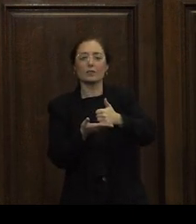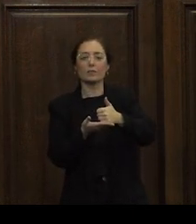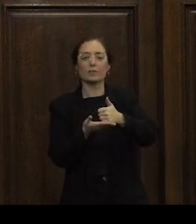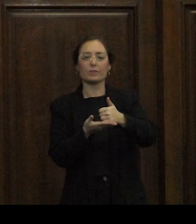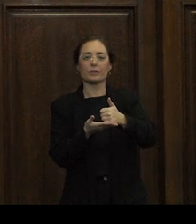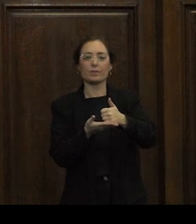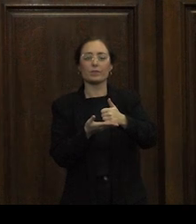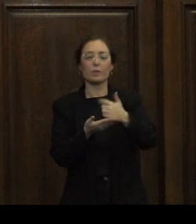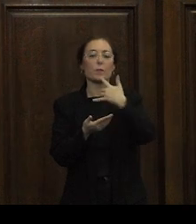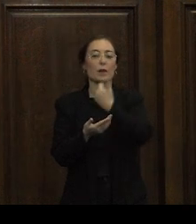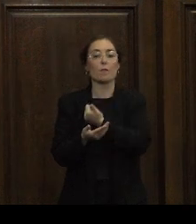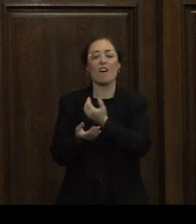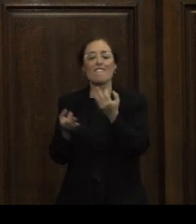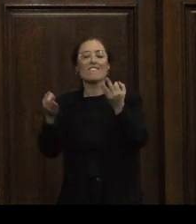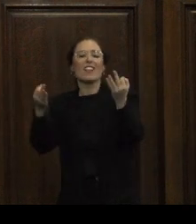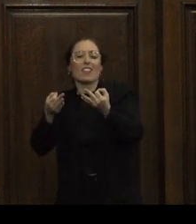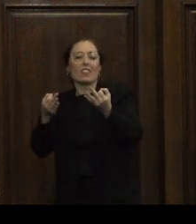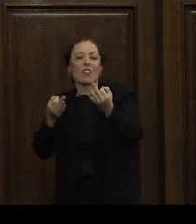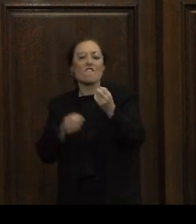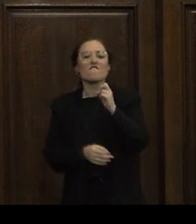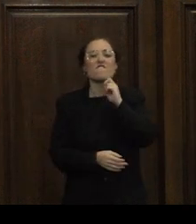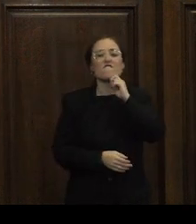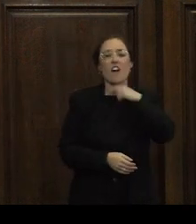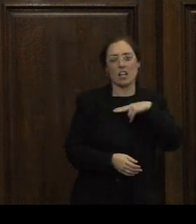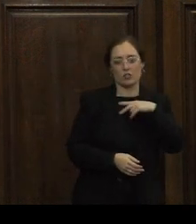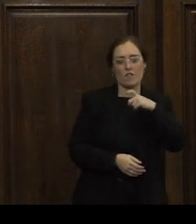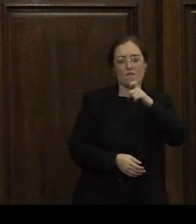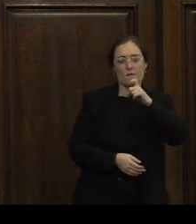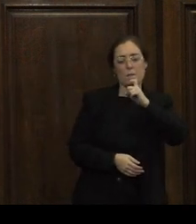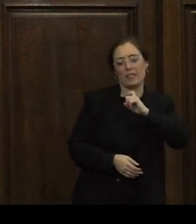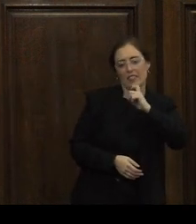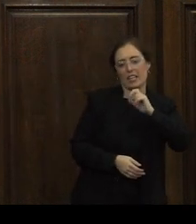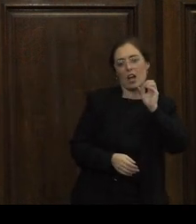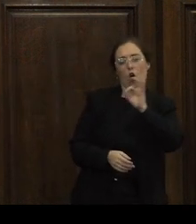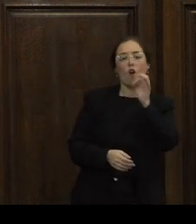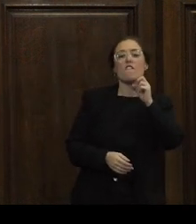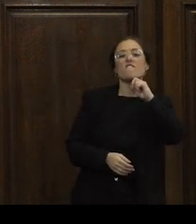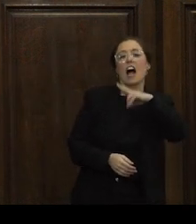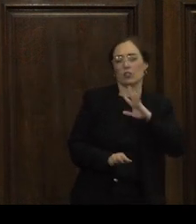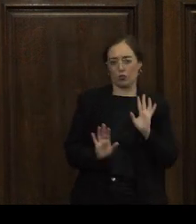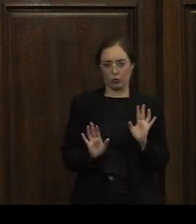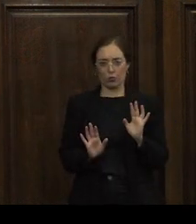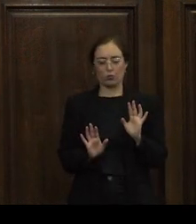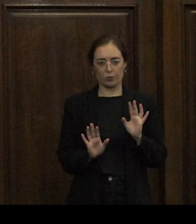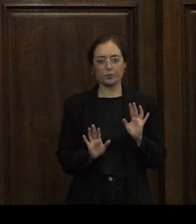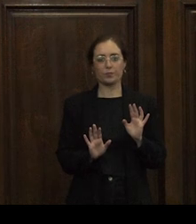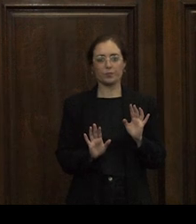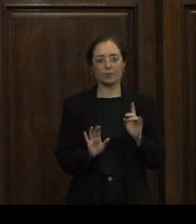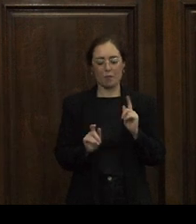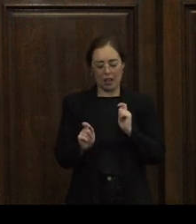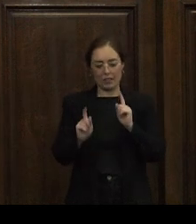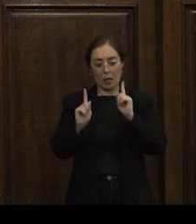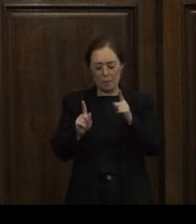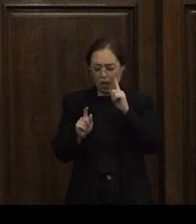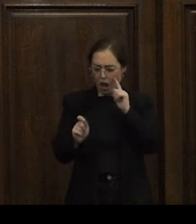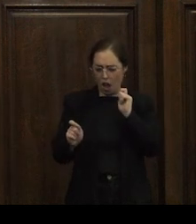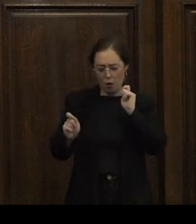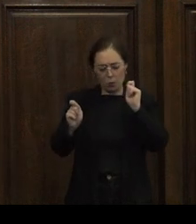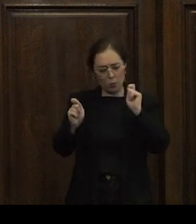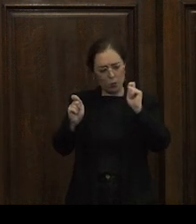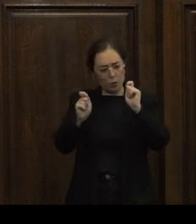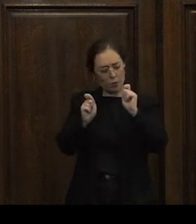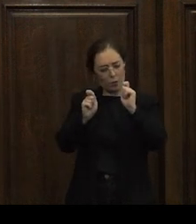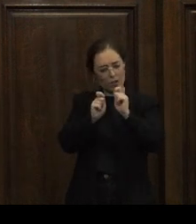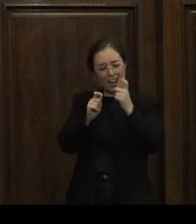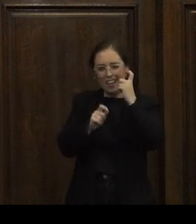verdadero y de lo falso, ficción y realidad, que también están cambiando junto con nuestra compatibilidad con